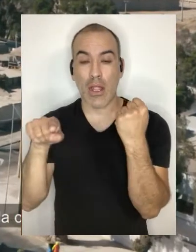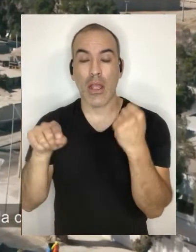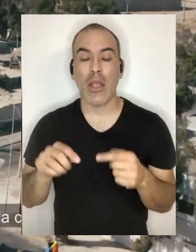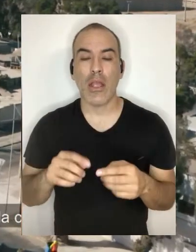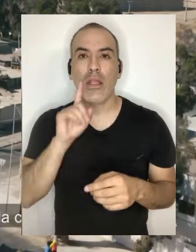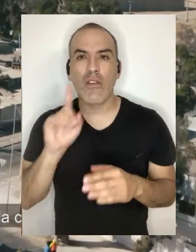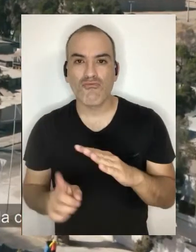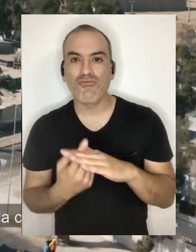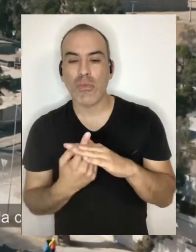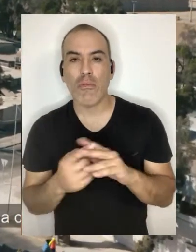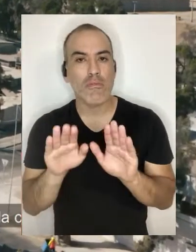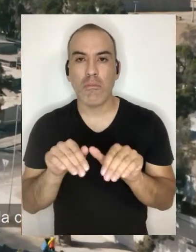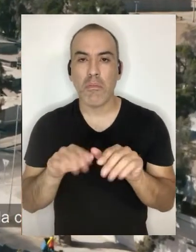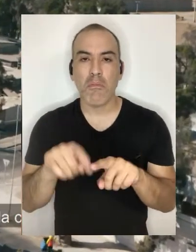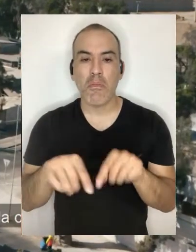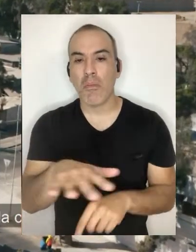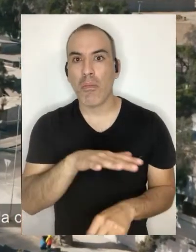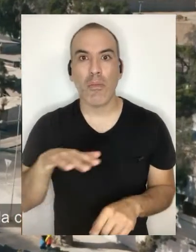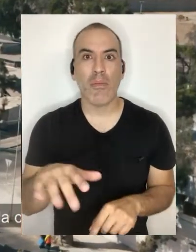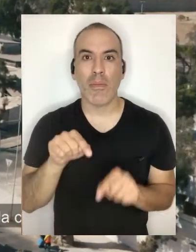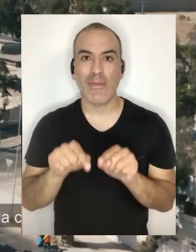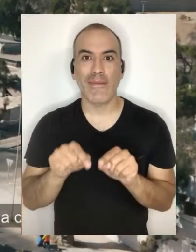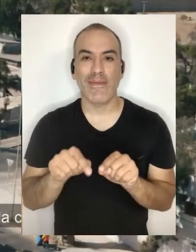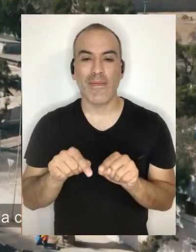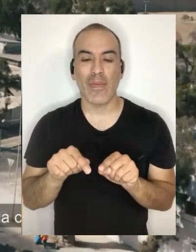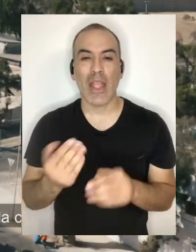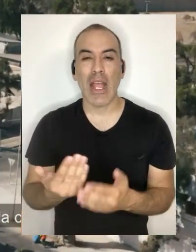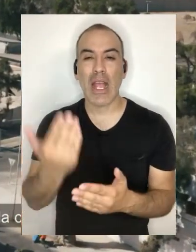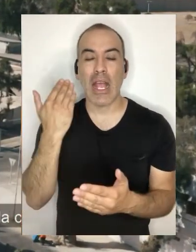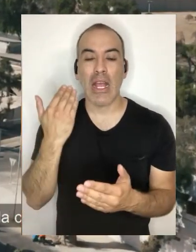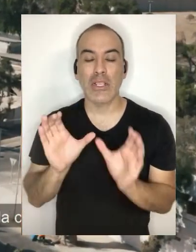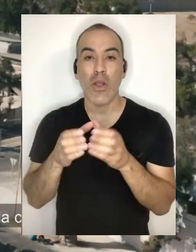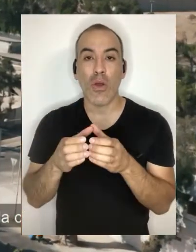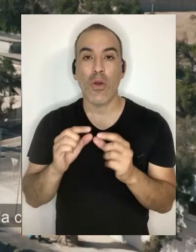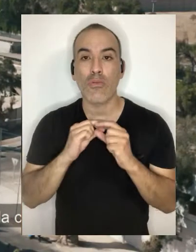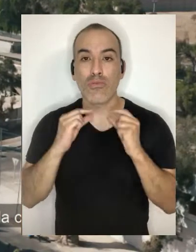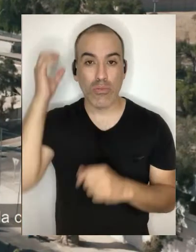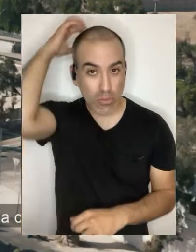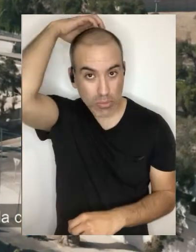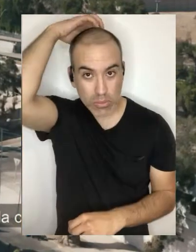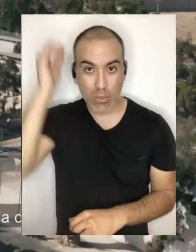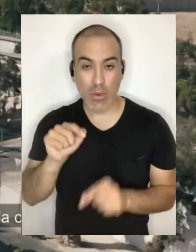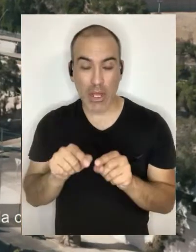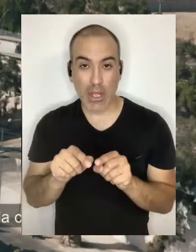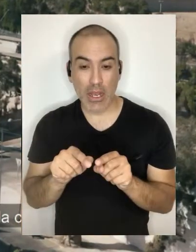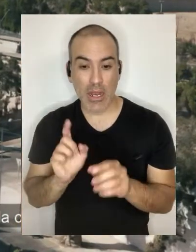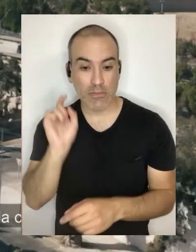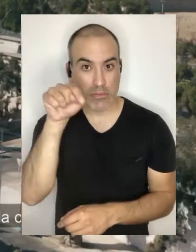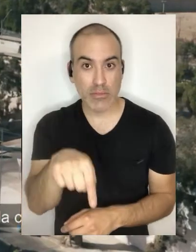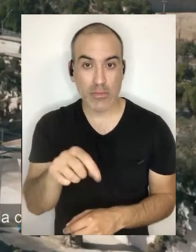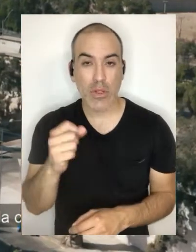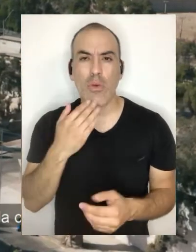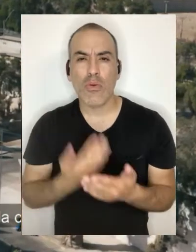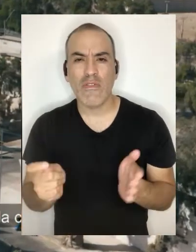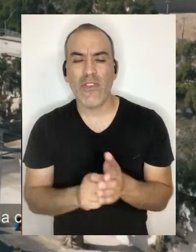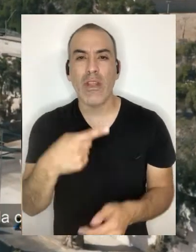fundada sobre los mismos terrenos en los que se asentó la orden franciscana al llegar a la ciudad el